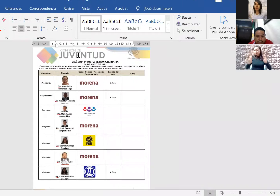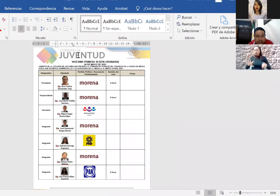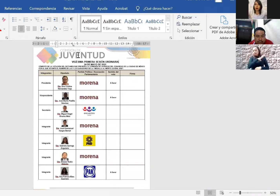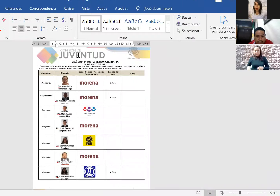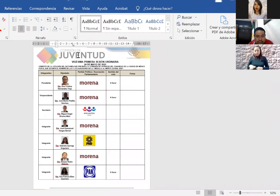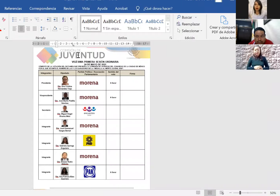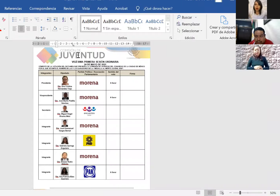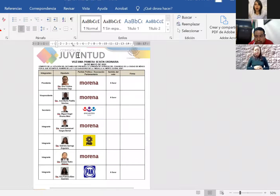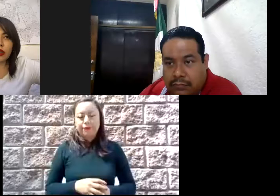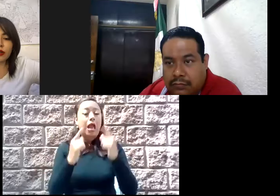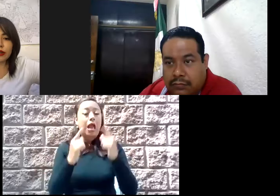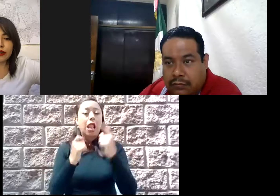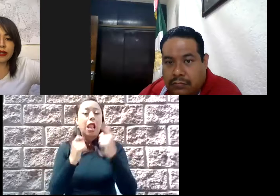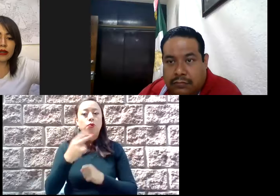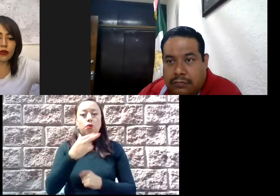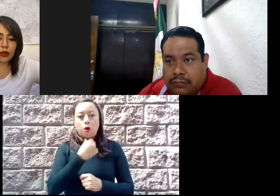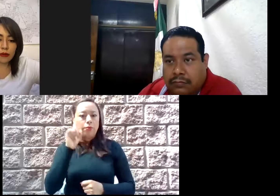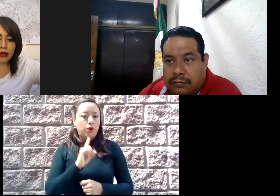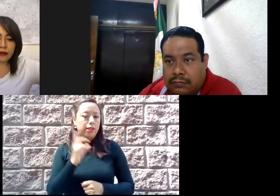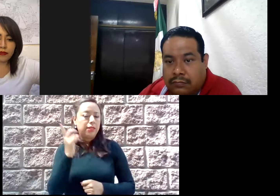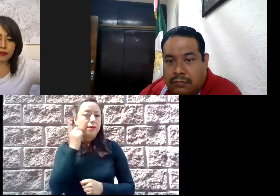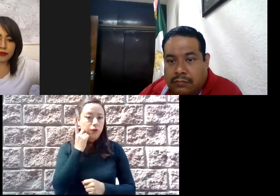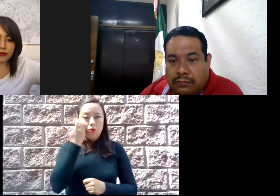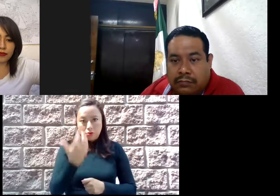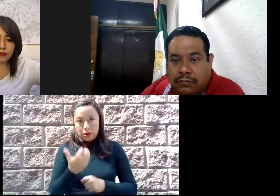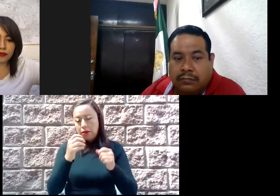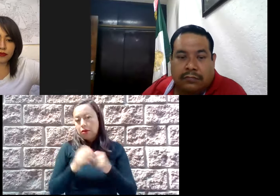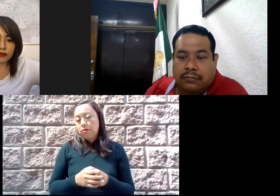¿Alguna diputada o diputado desea hacer uso de la palabra?